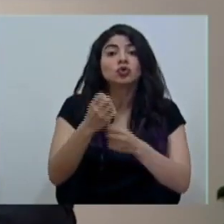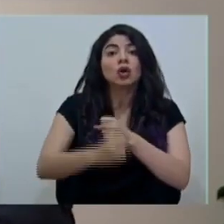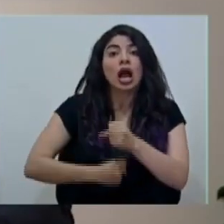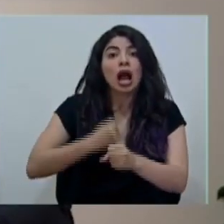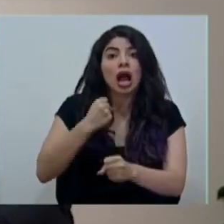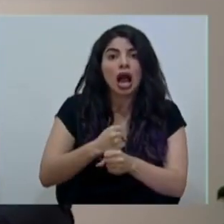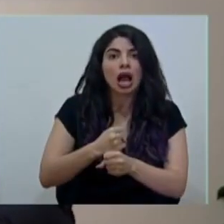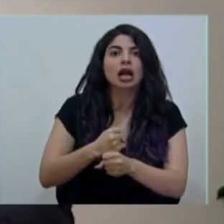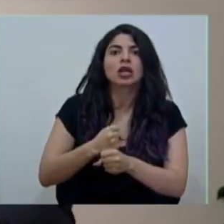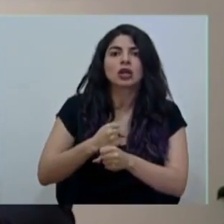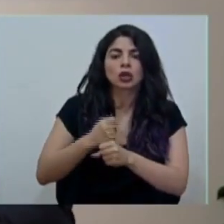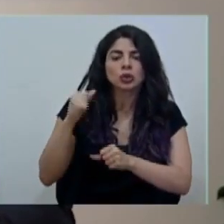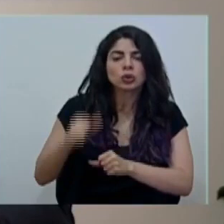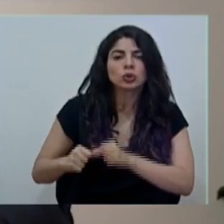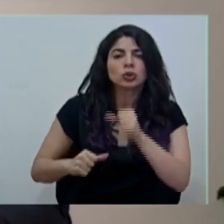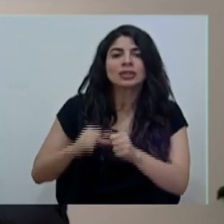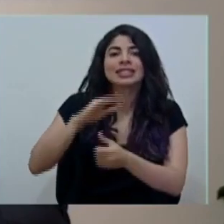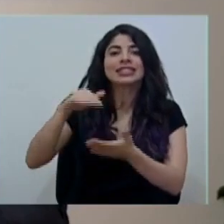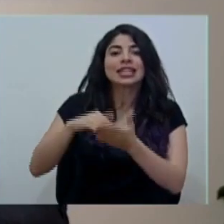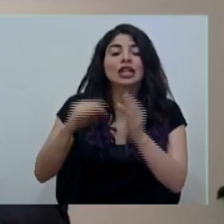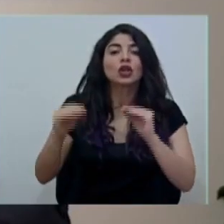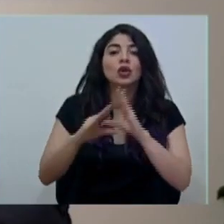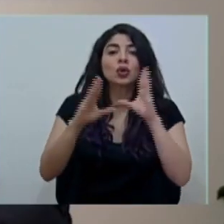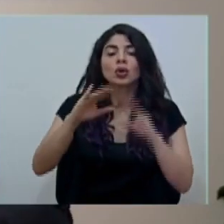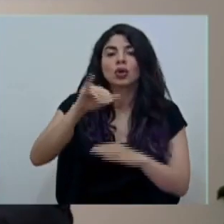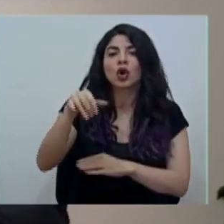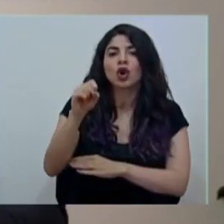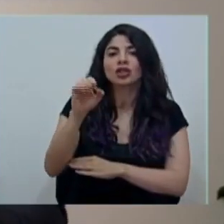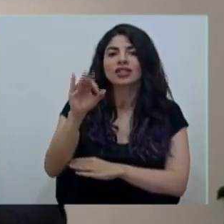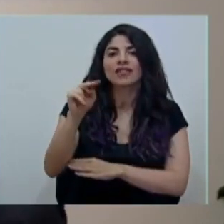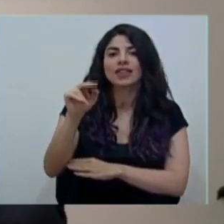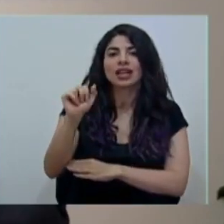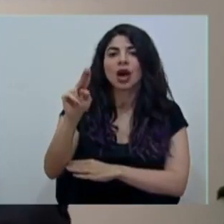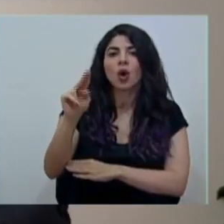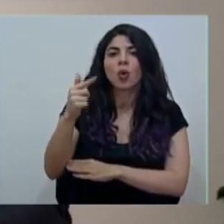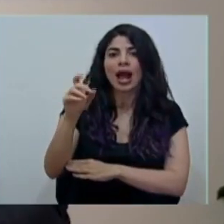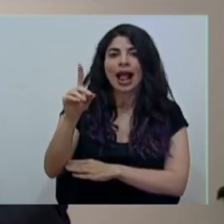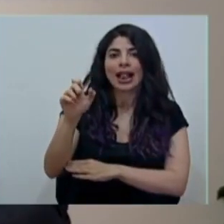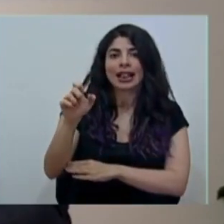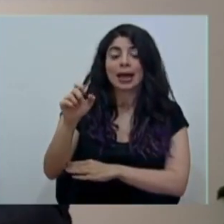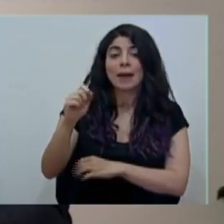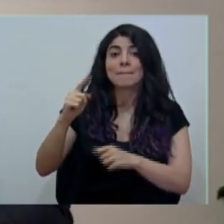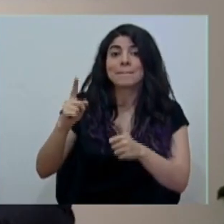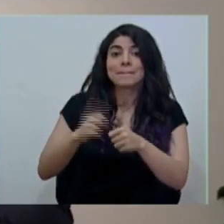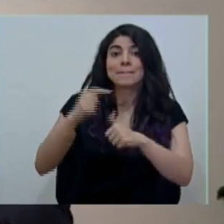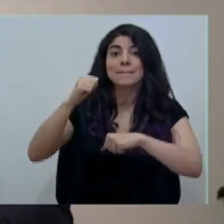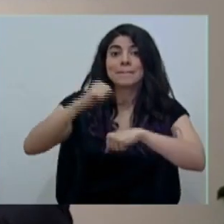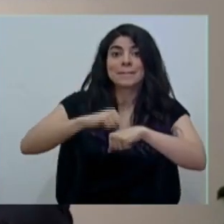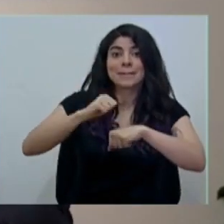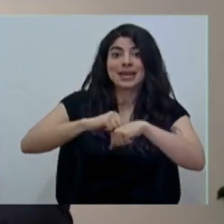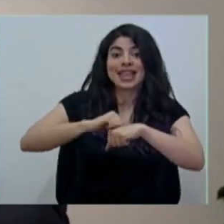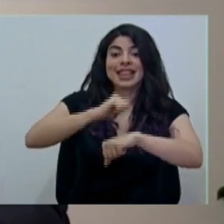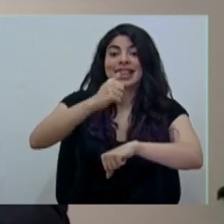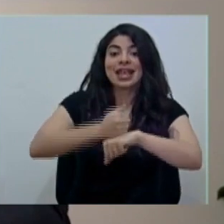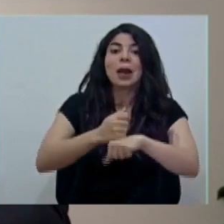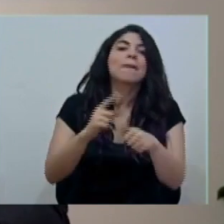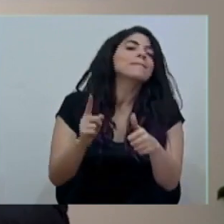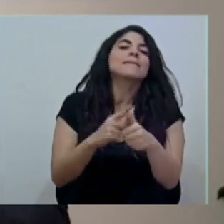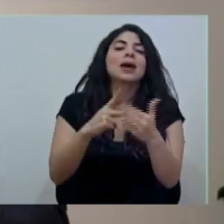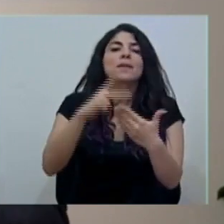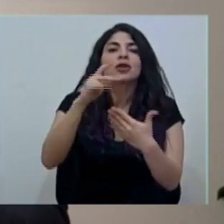lucha que lleva adelante el Centro Diurno Josefina Ugalde y se colocará la primera piedra de lo que será el primer